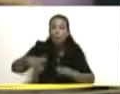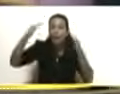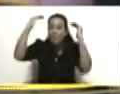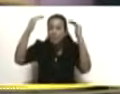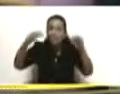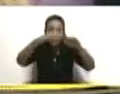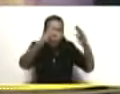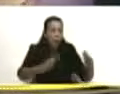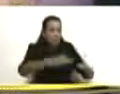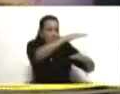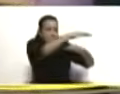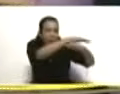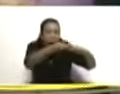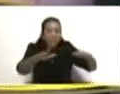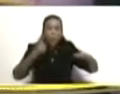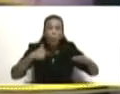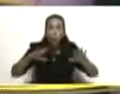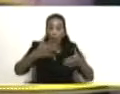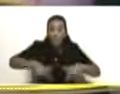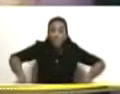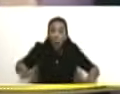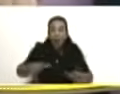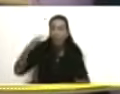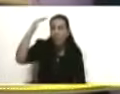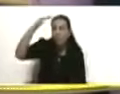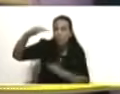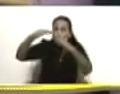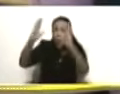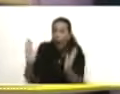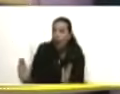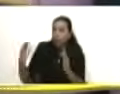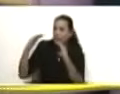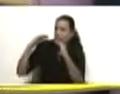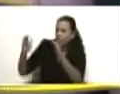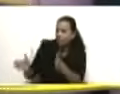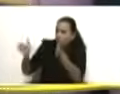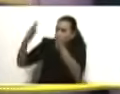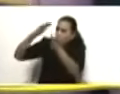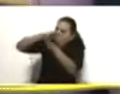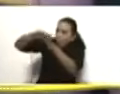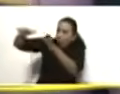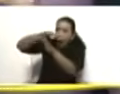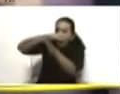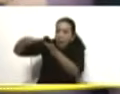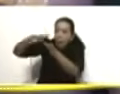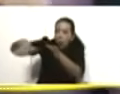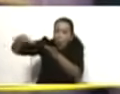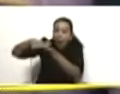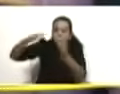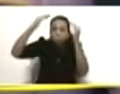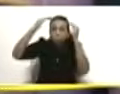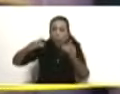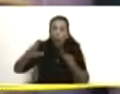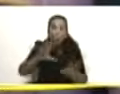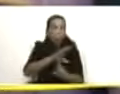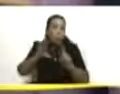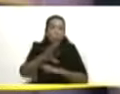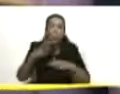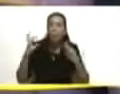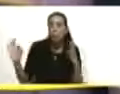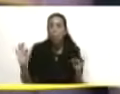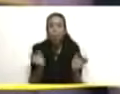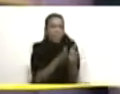así que todo joven que tenga un patio y una platabanda, atención, porque son puntos que vamos a activar para la cultura, para